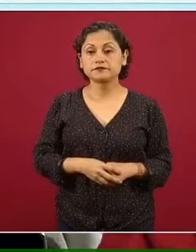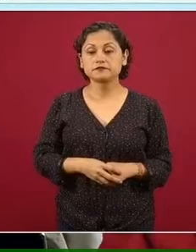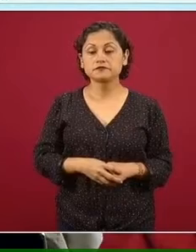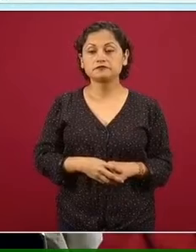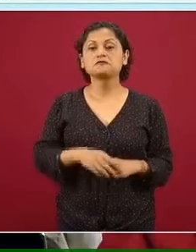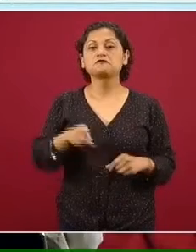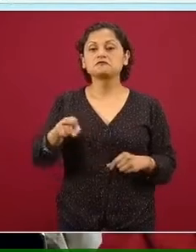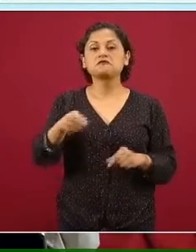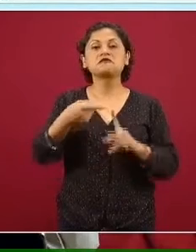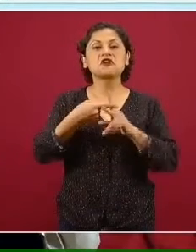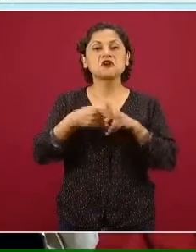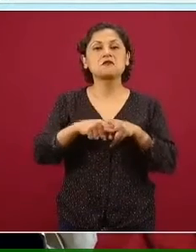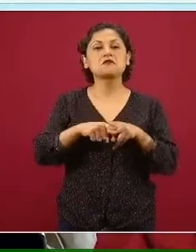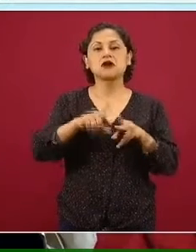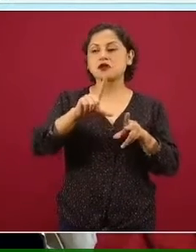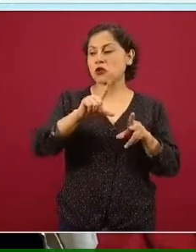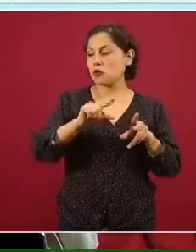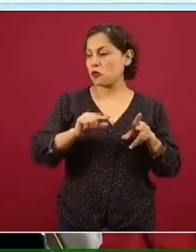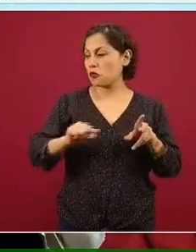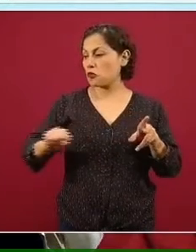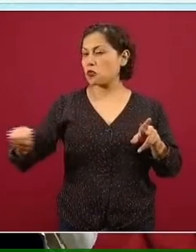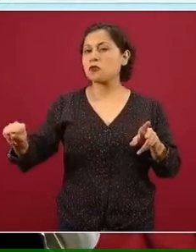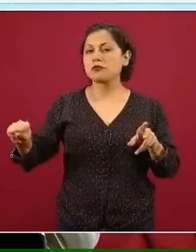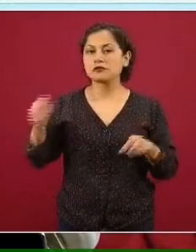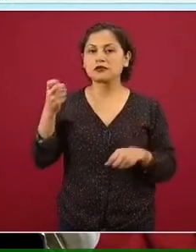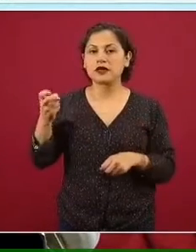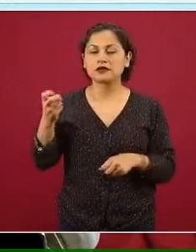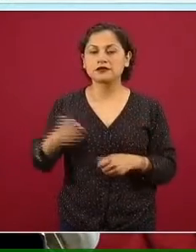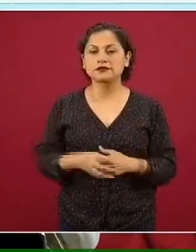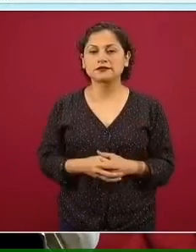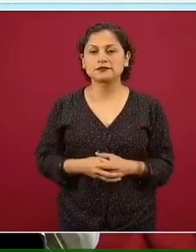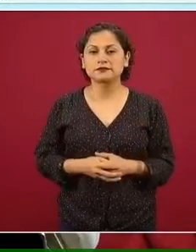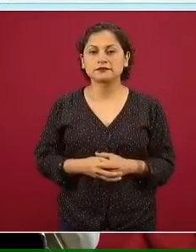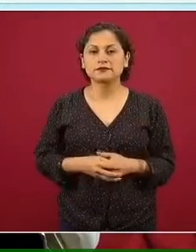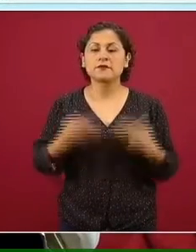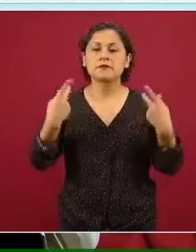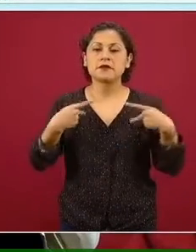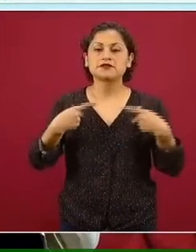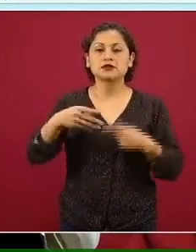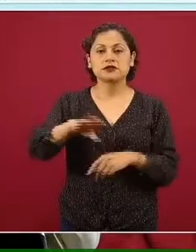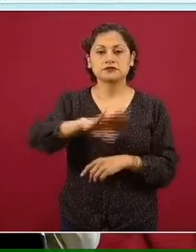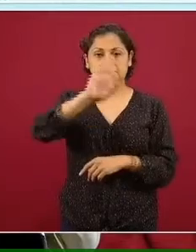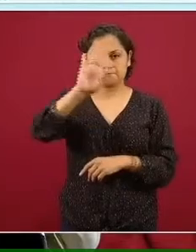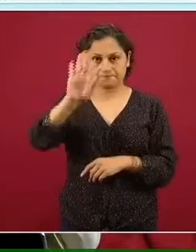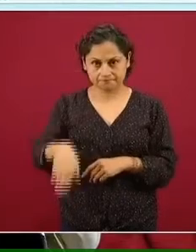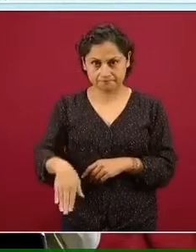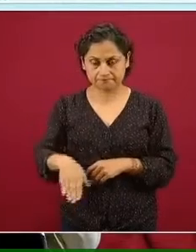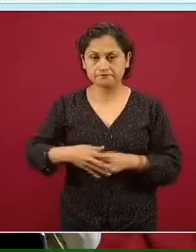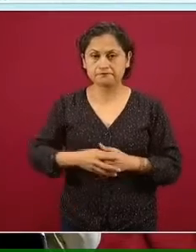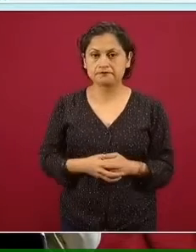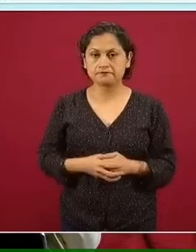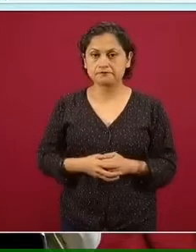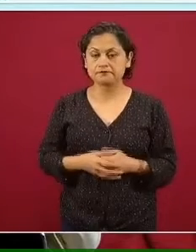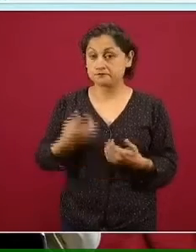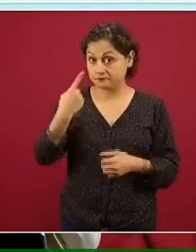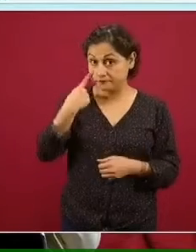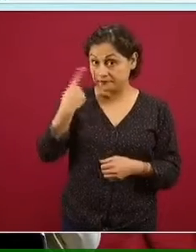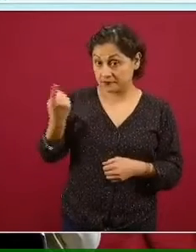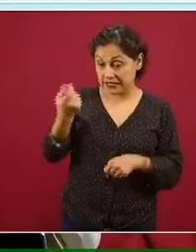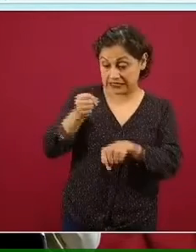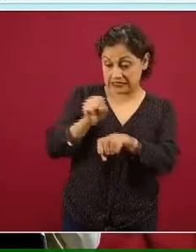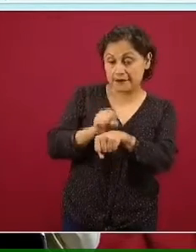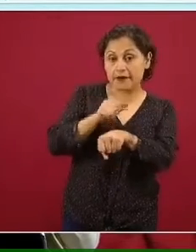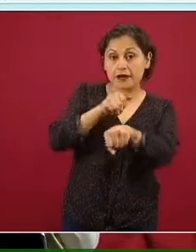al piso inferior, representadas también las defunciones confirmadas, que vemos que a partir de la semana